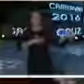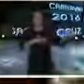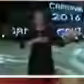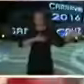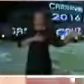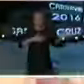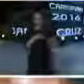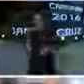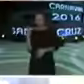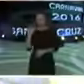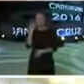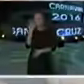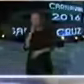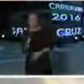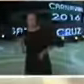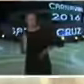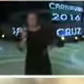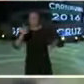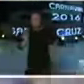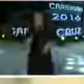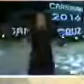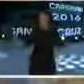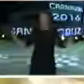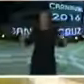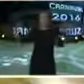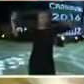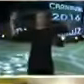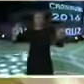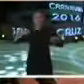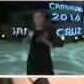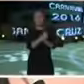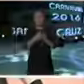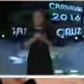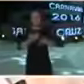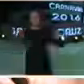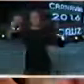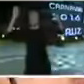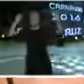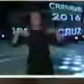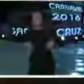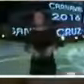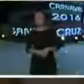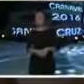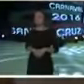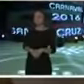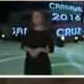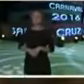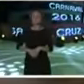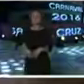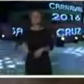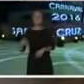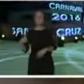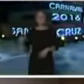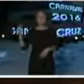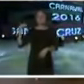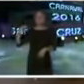bichos raros, ¿y qué pasa si soy maricón? El resto de